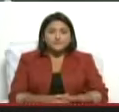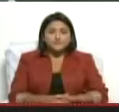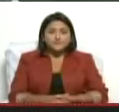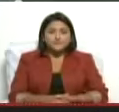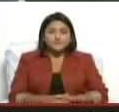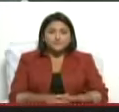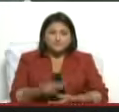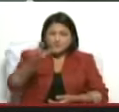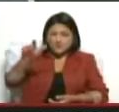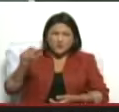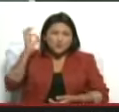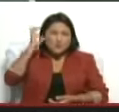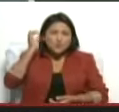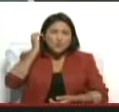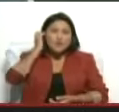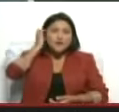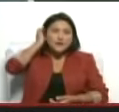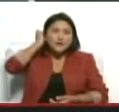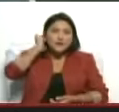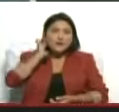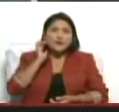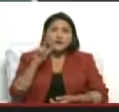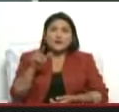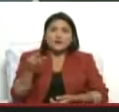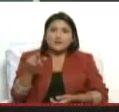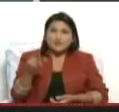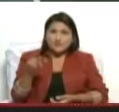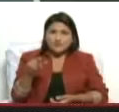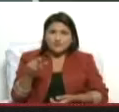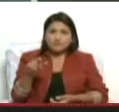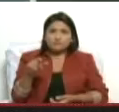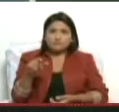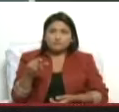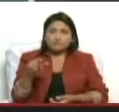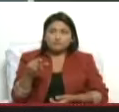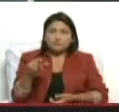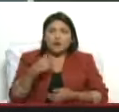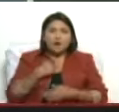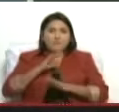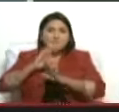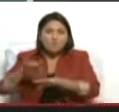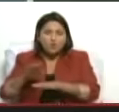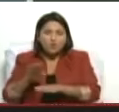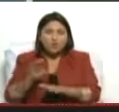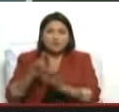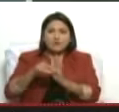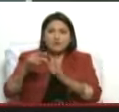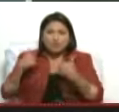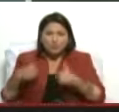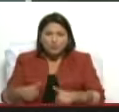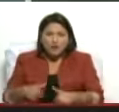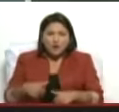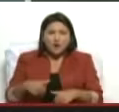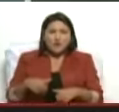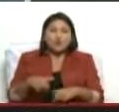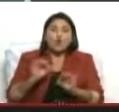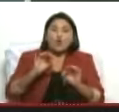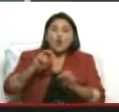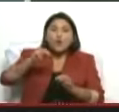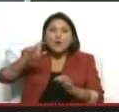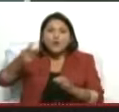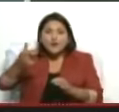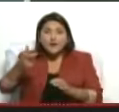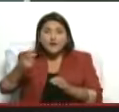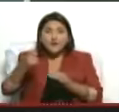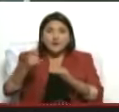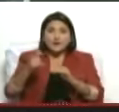ciudadana Rocío San Miguel era ajena a esa fachada que pudo haber tenido su ong control ciudadano Porque todo lo que hablaba